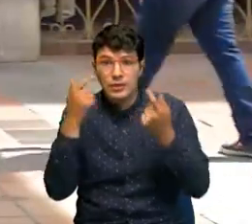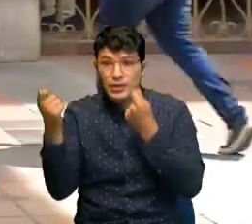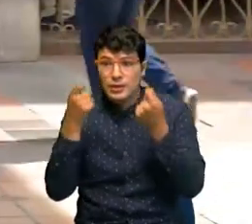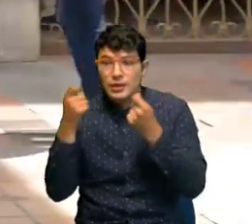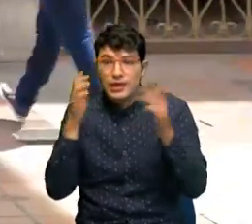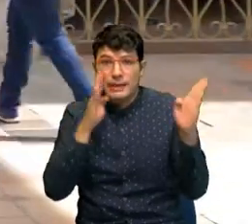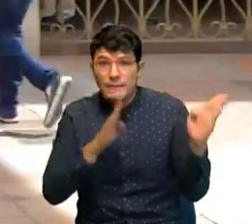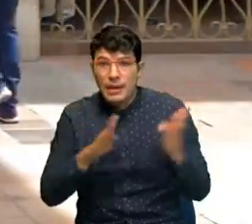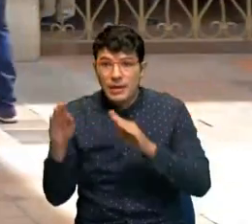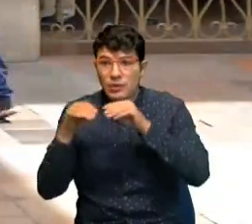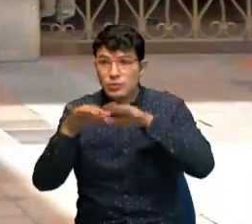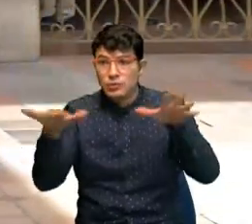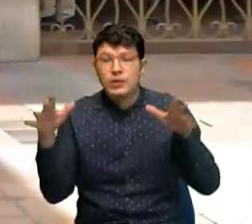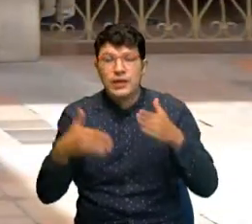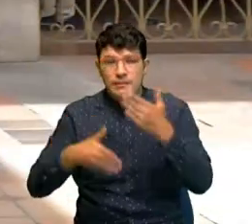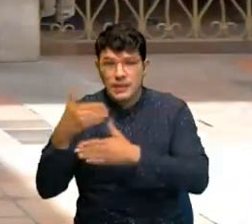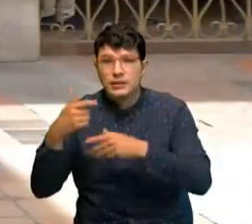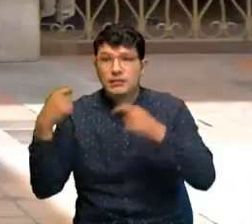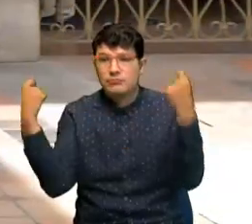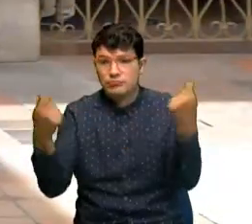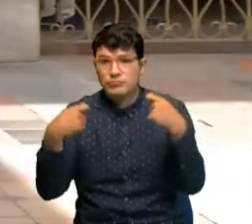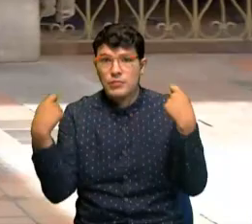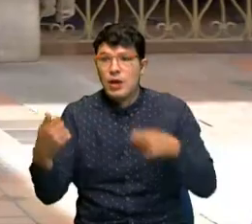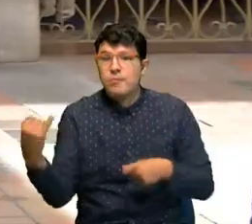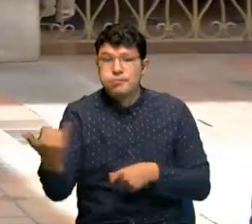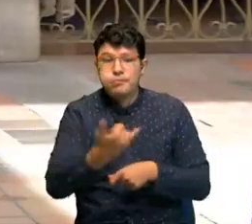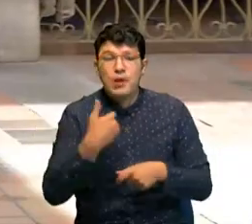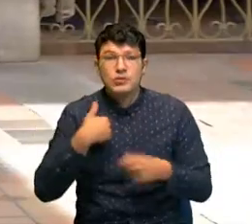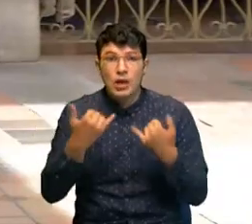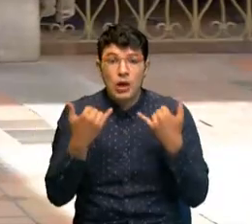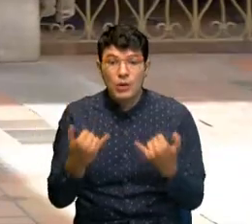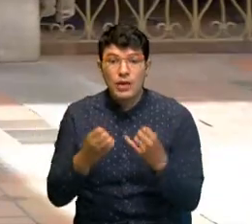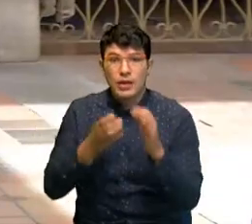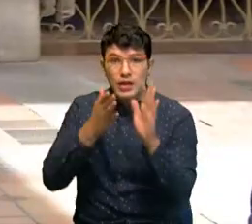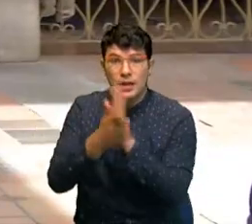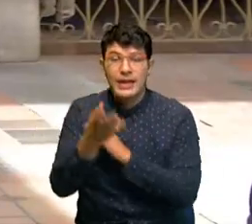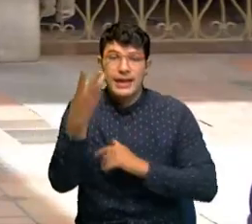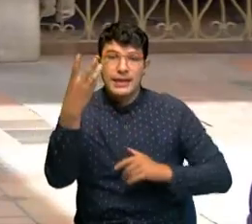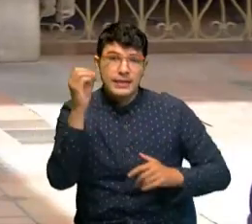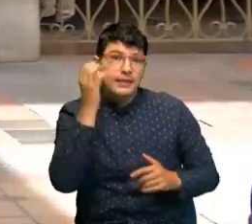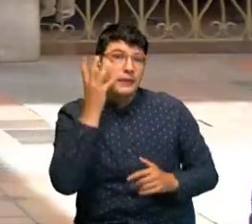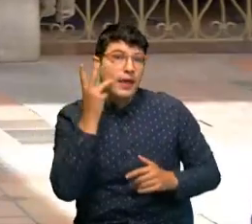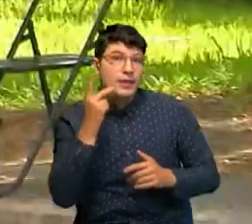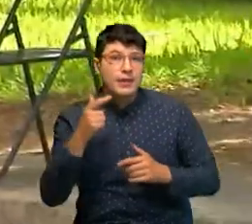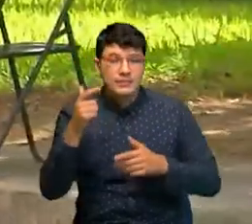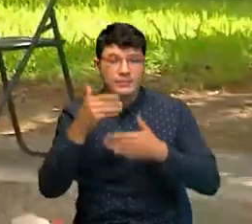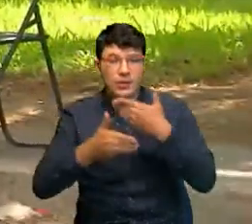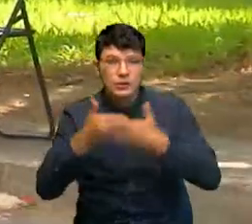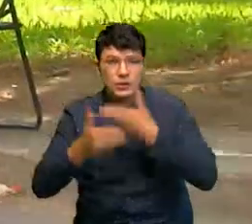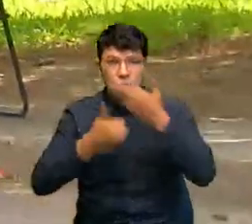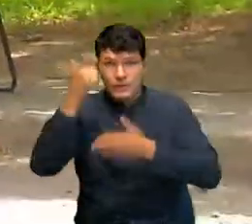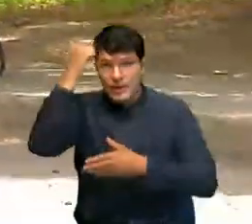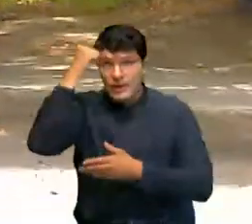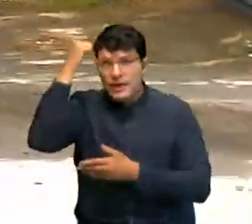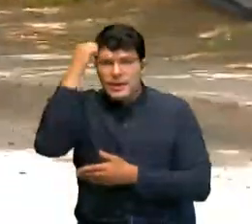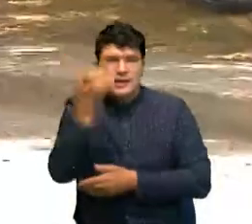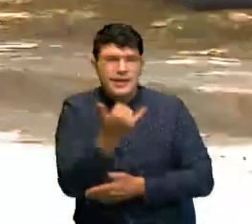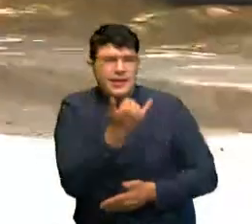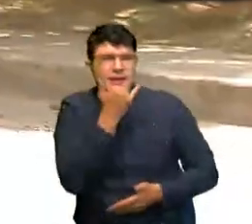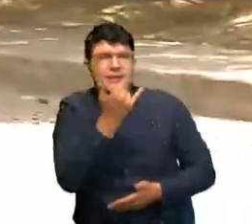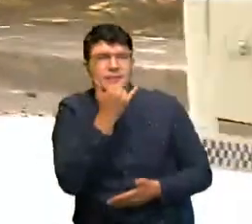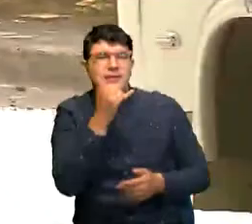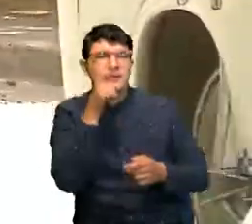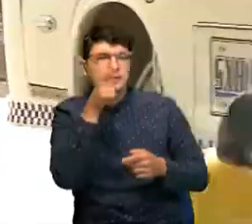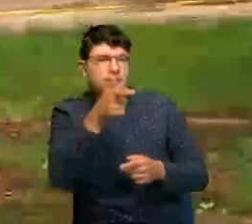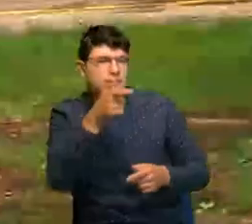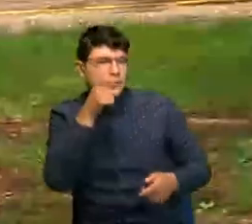medios, empezamos a divulgar la existencia de los puntos y en esta ocasión, como les comento, son 30 días de etapa pedagógica en esos tres puntos. ¿Y qué pasa con las señales